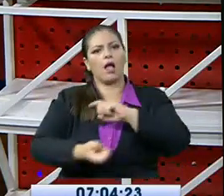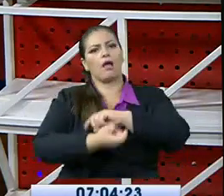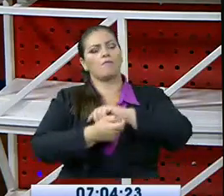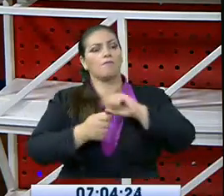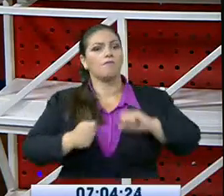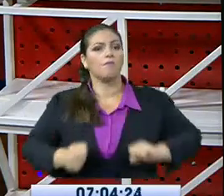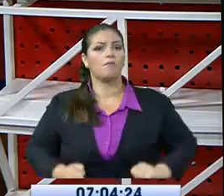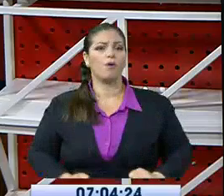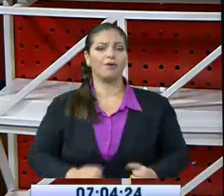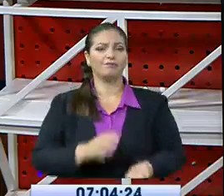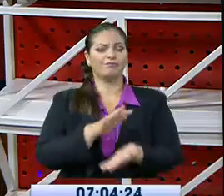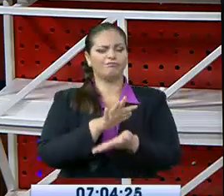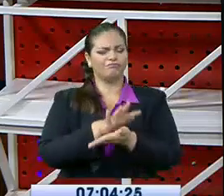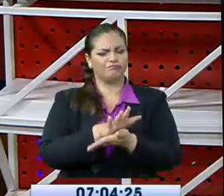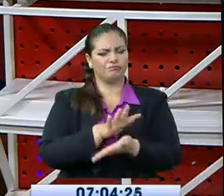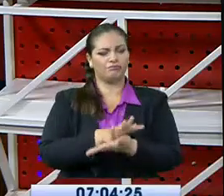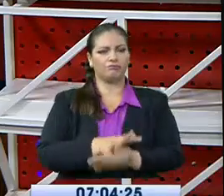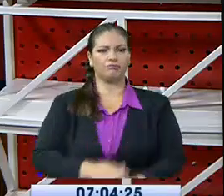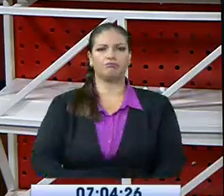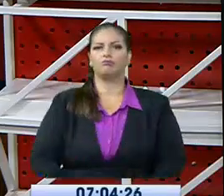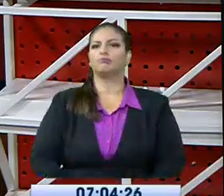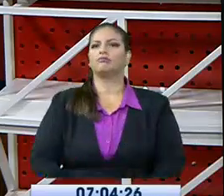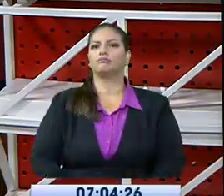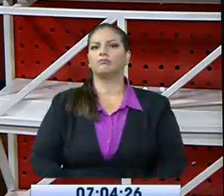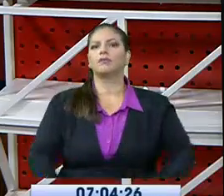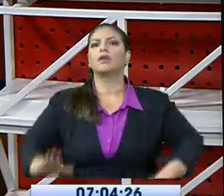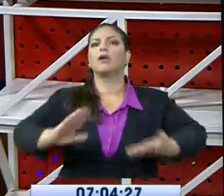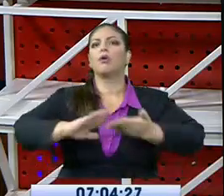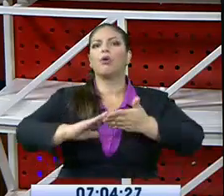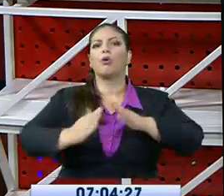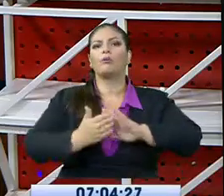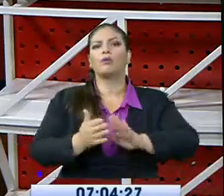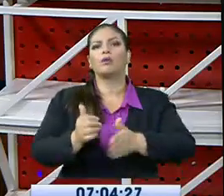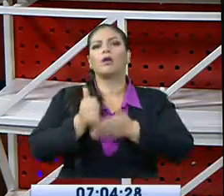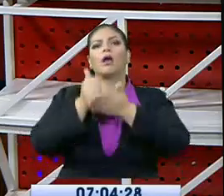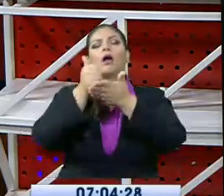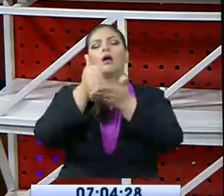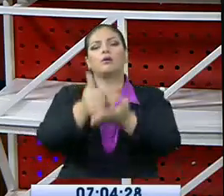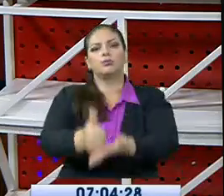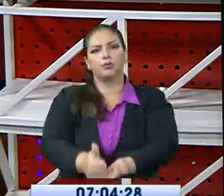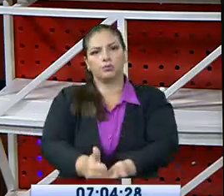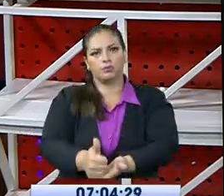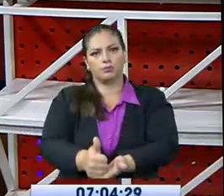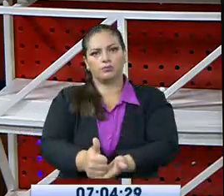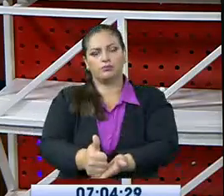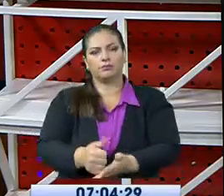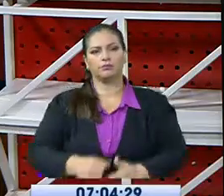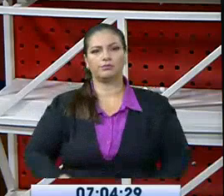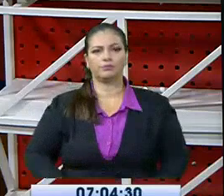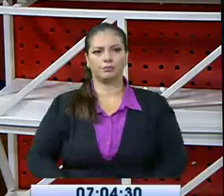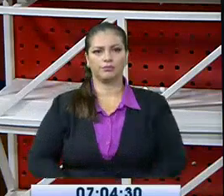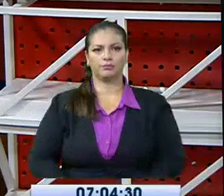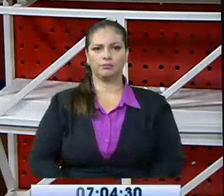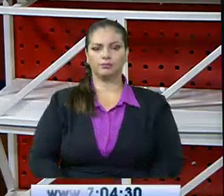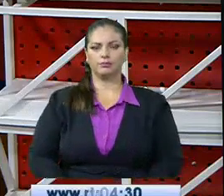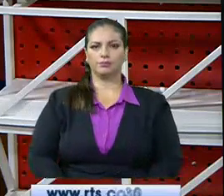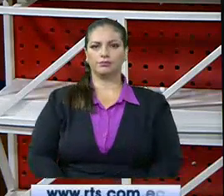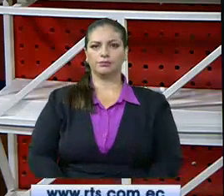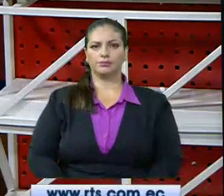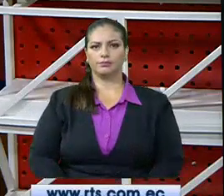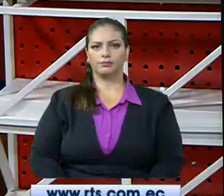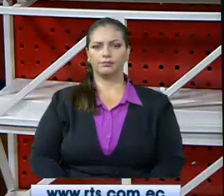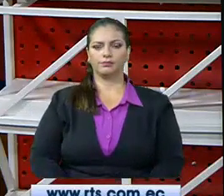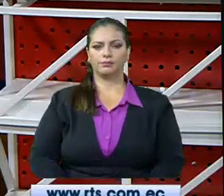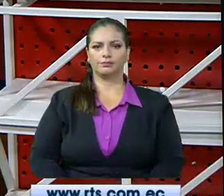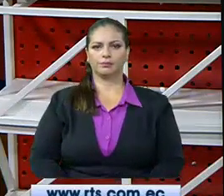trata. El asunto es que sea beneficio de la comunidad y no de personas. El beneficio es común,